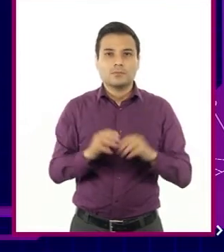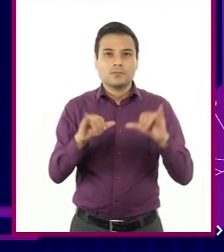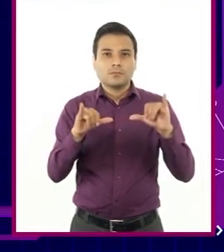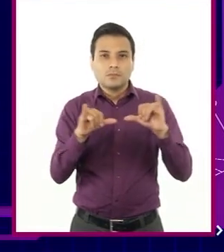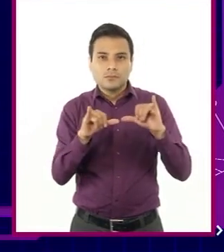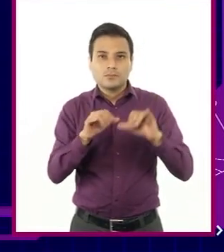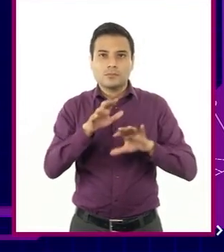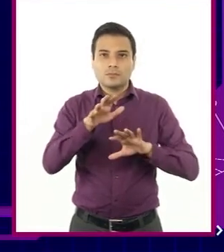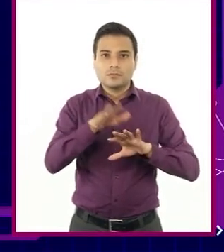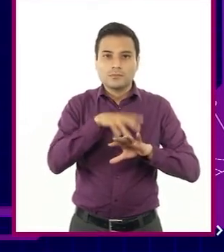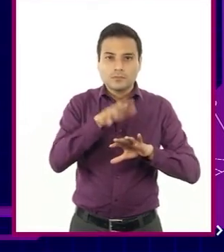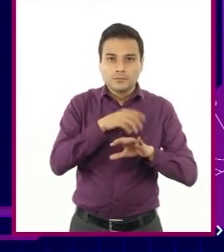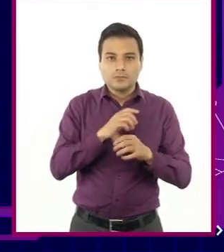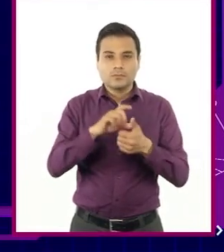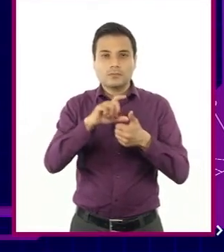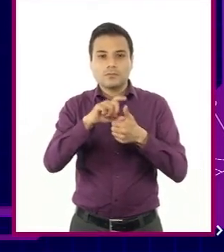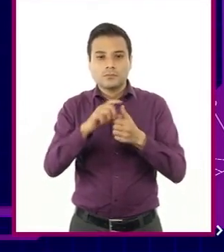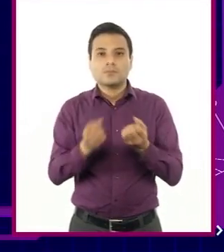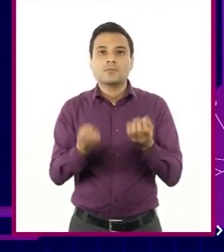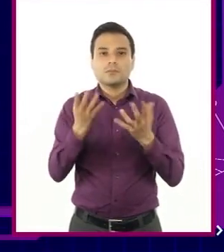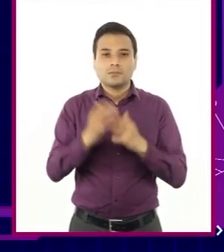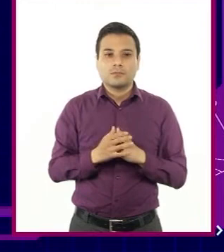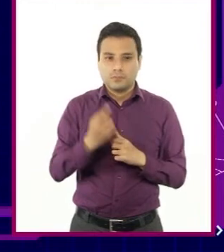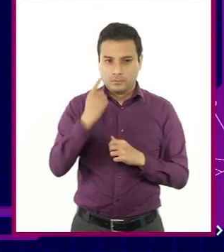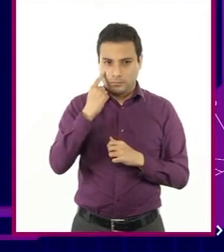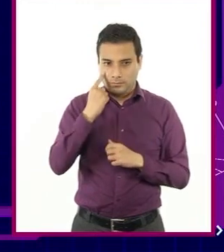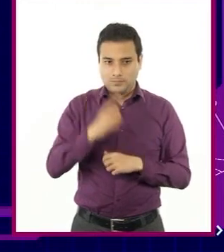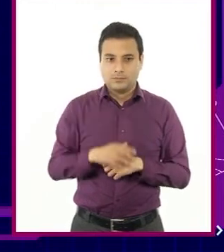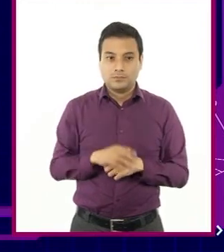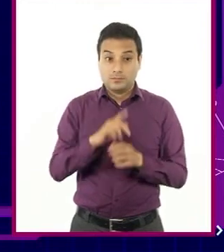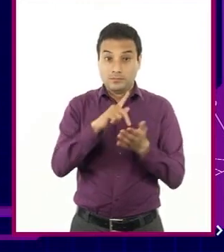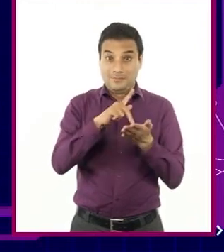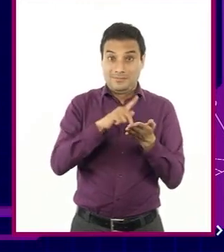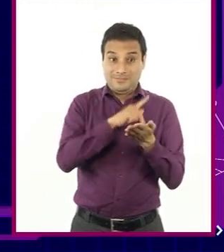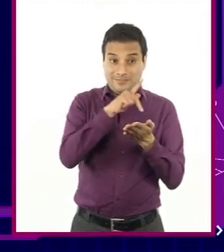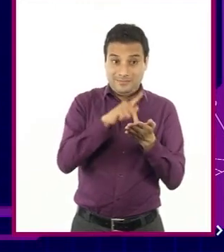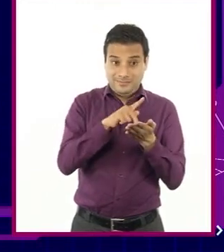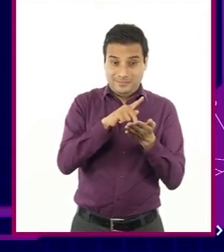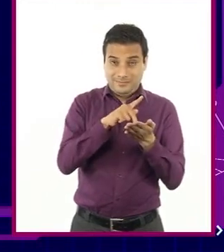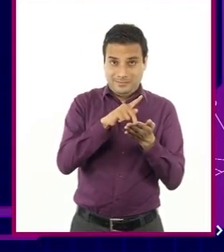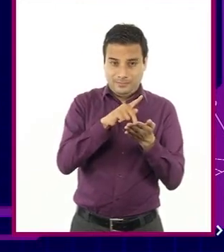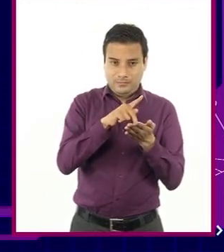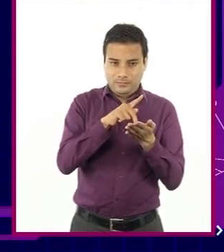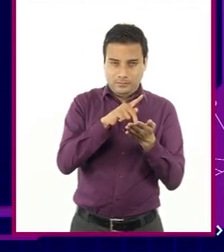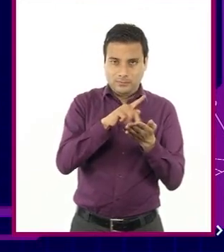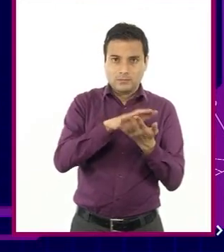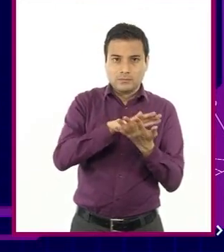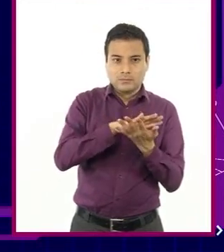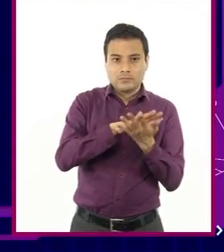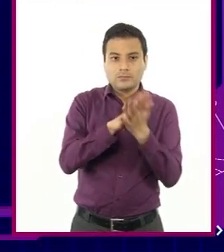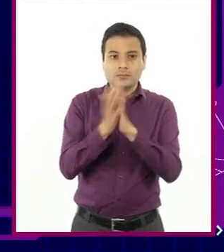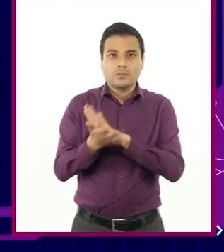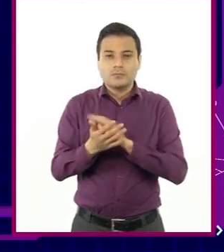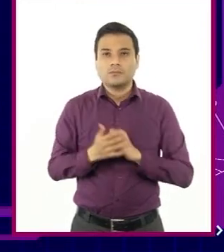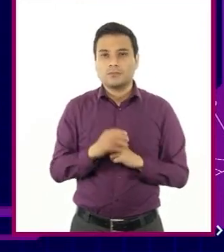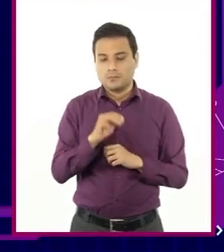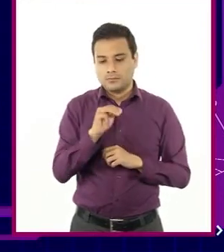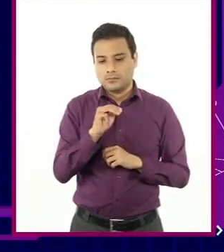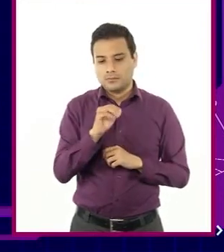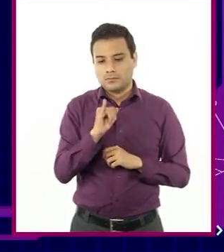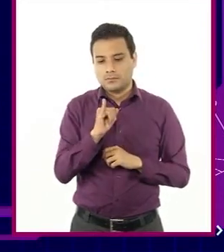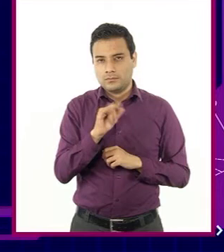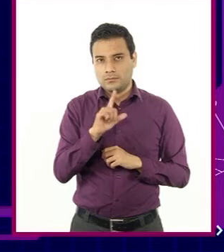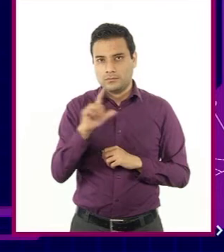pulgadas. Convirtamos 591.3 kilómetros, distancia de Monterrey a Durango,